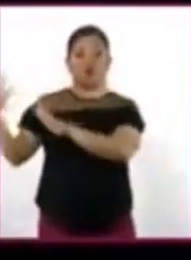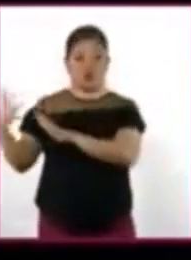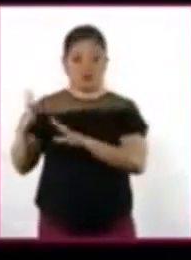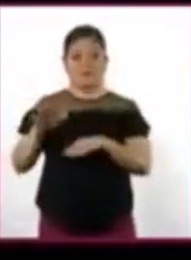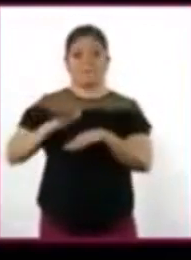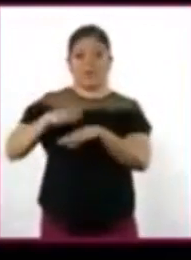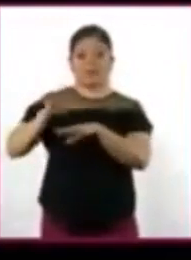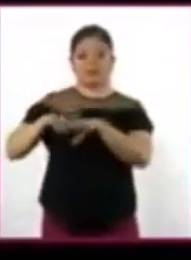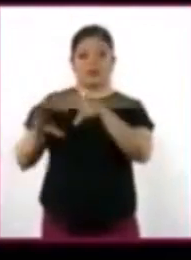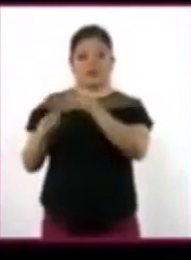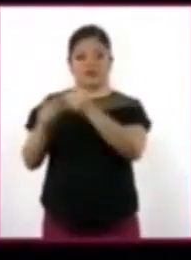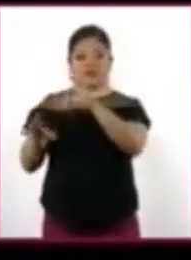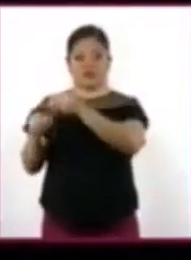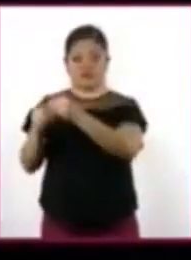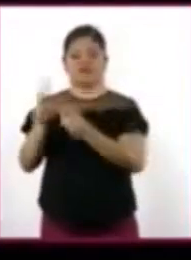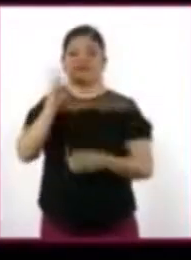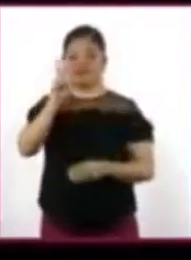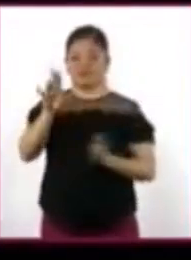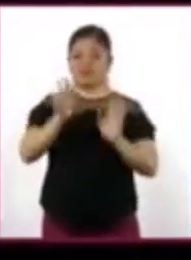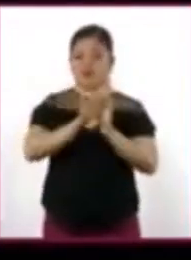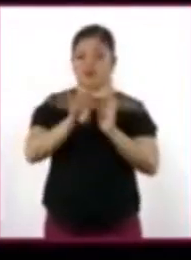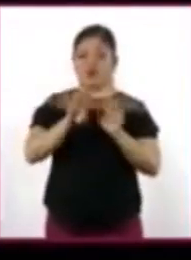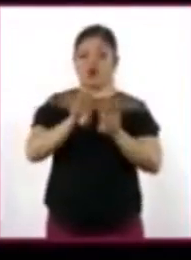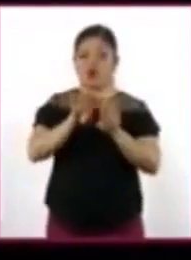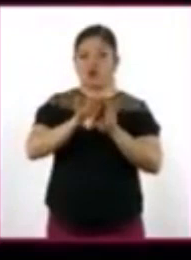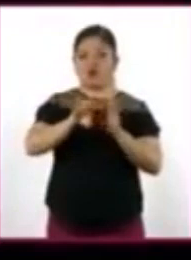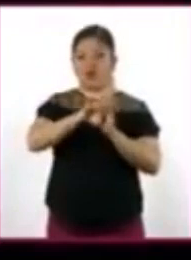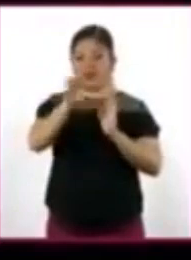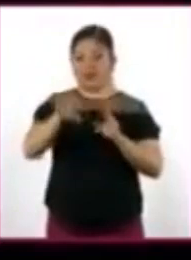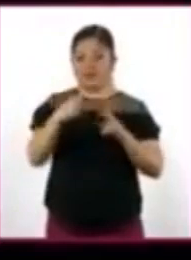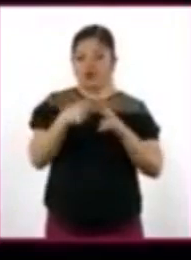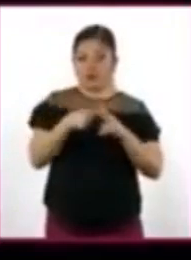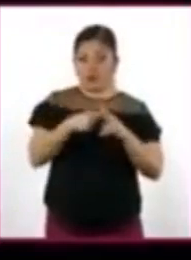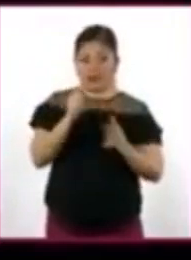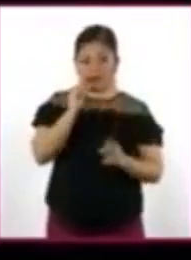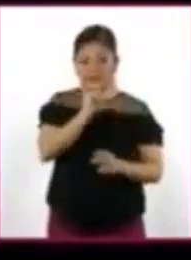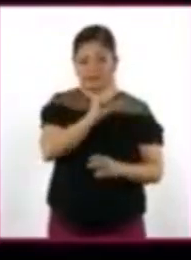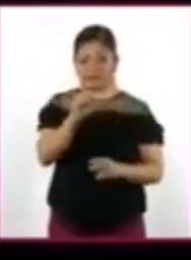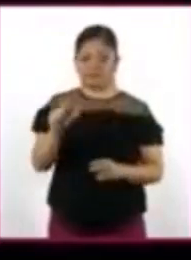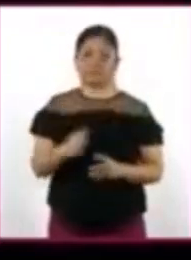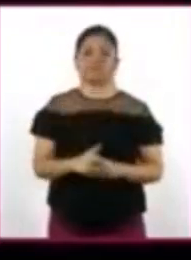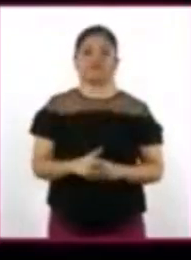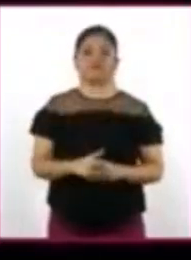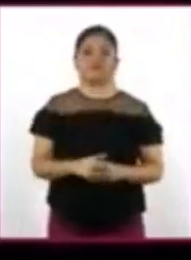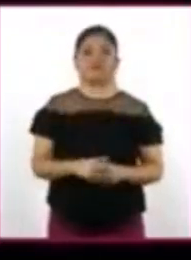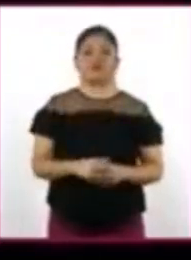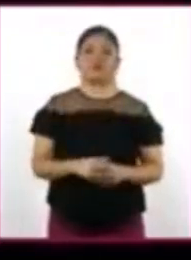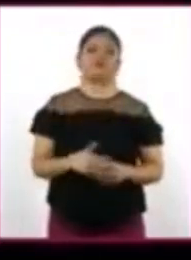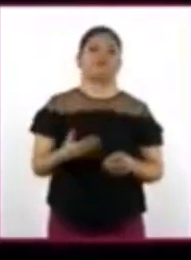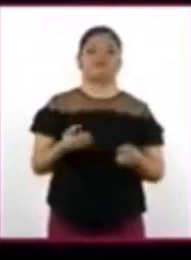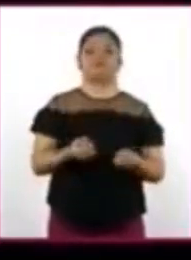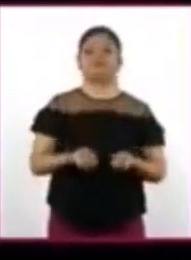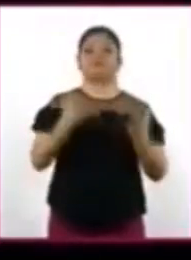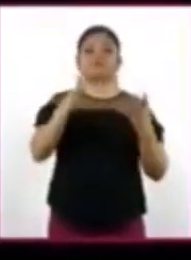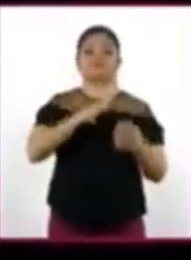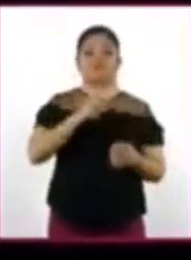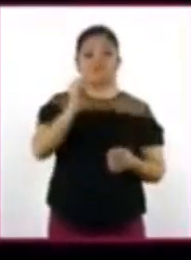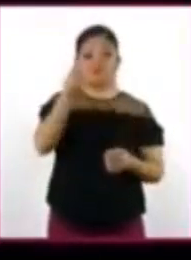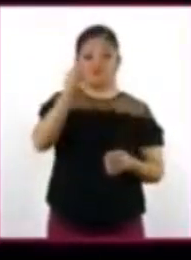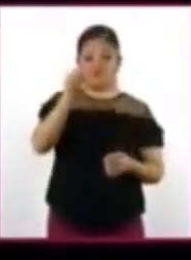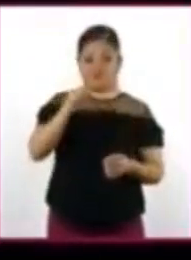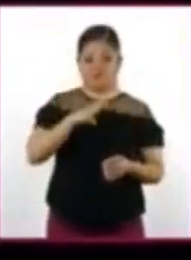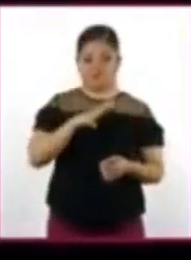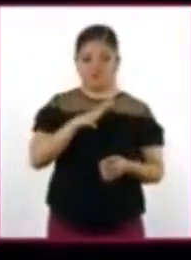que vayamos entendiendo este problema de una forma mucho más matemática. Aquí voy a poner la cantidad o el número de bloques que yo